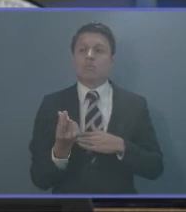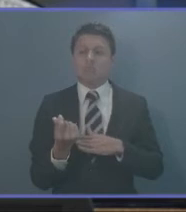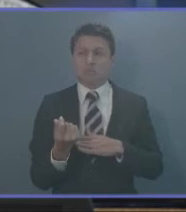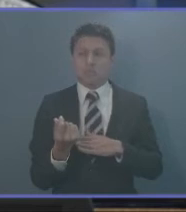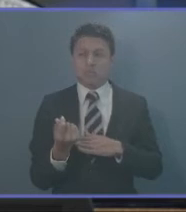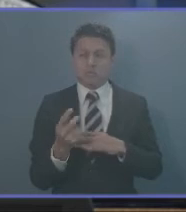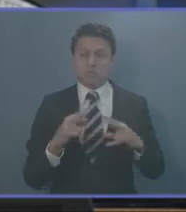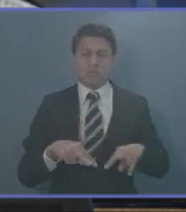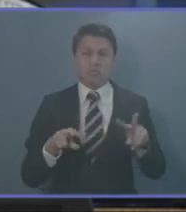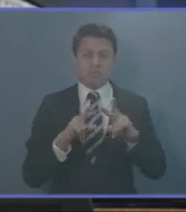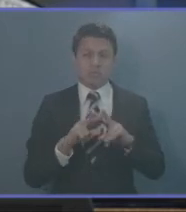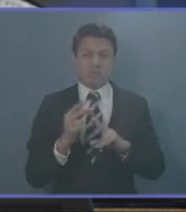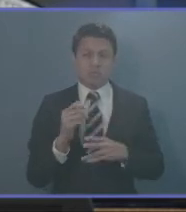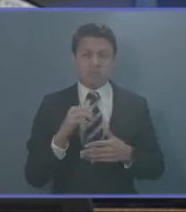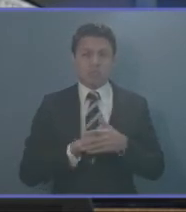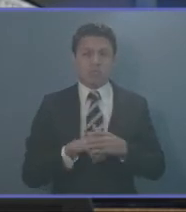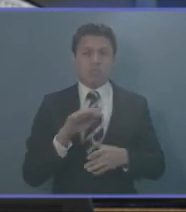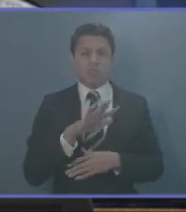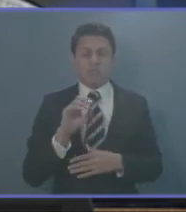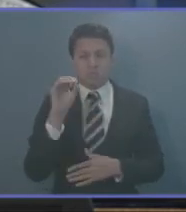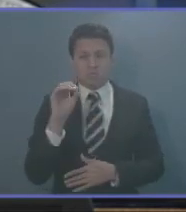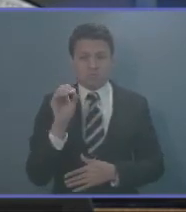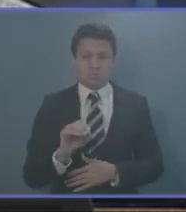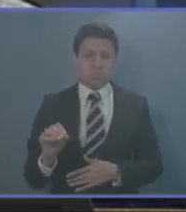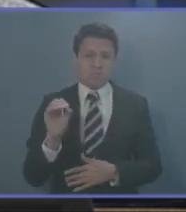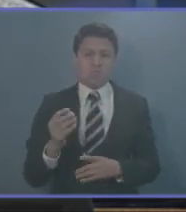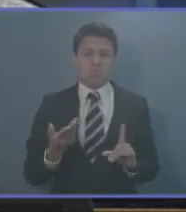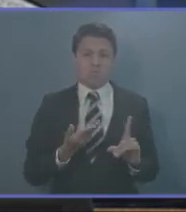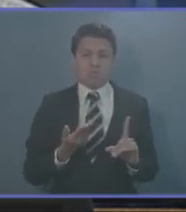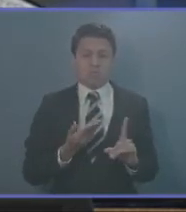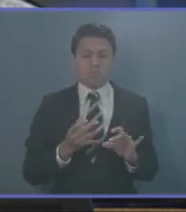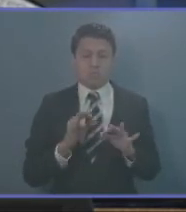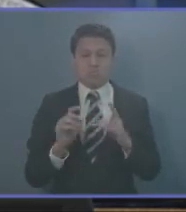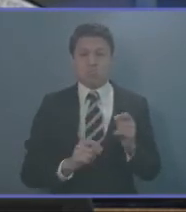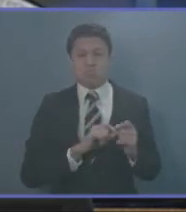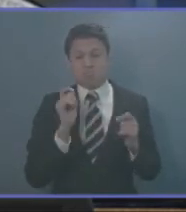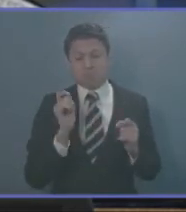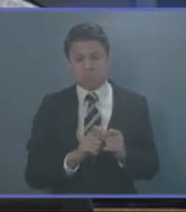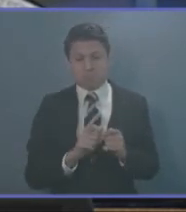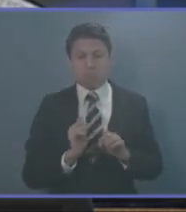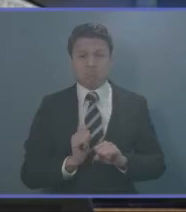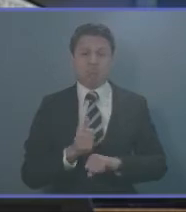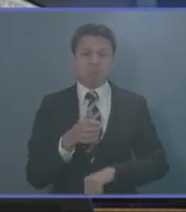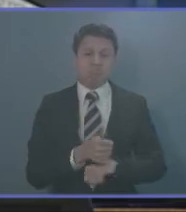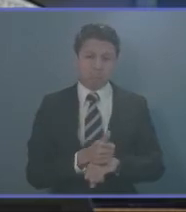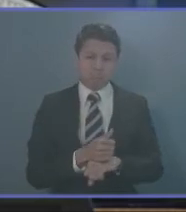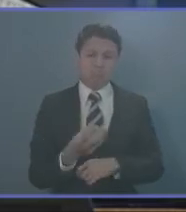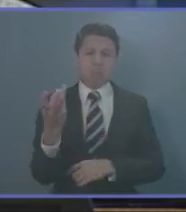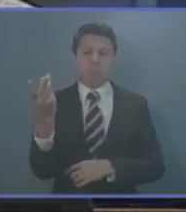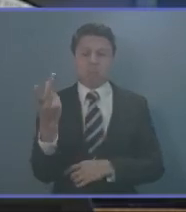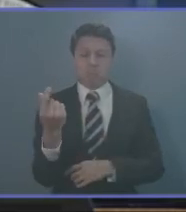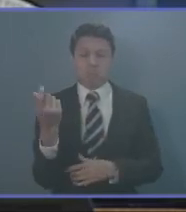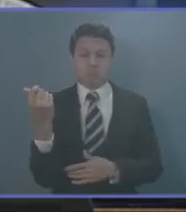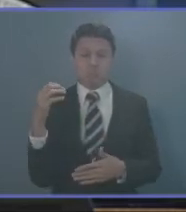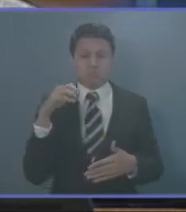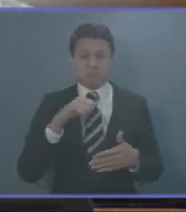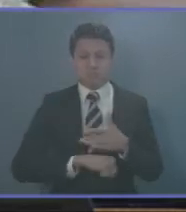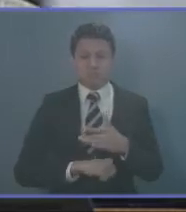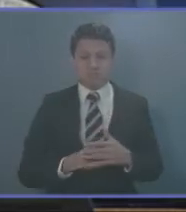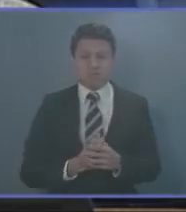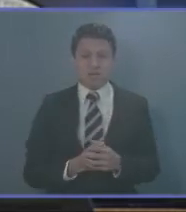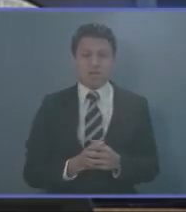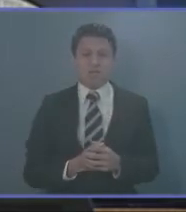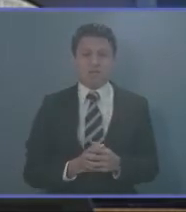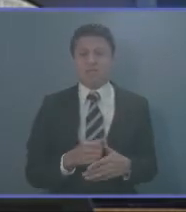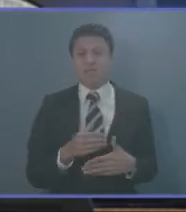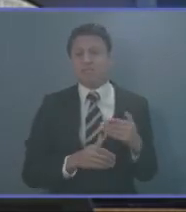base imponible el valor del 50% de sus activos totales para efectos de establecer el impuesto correspondiente. F. Las